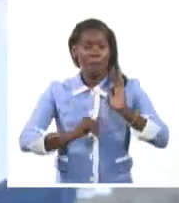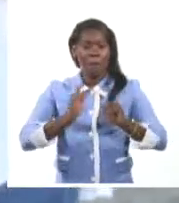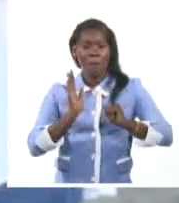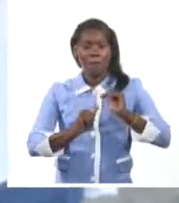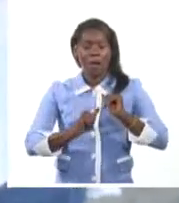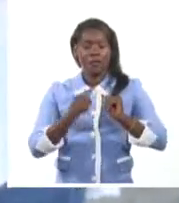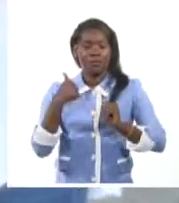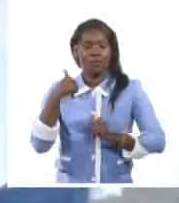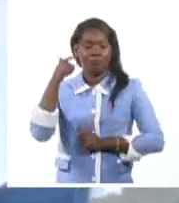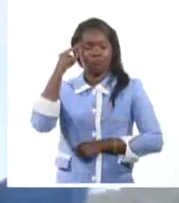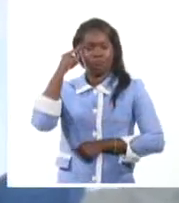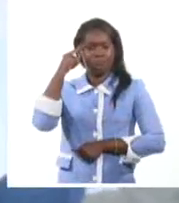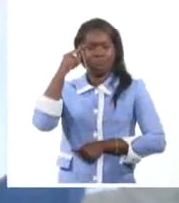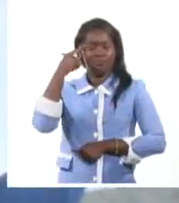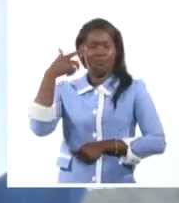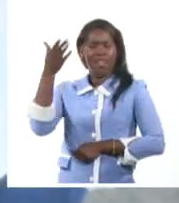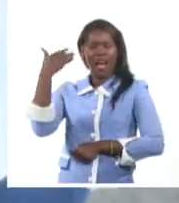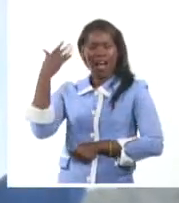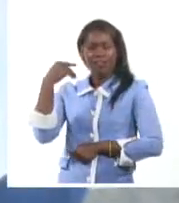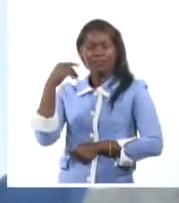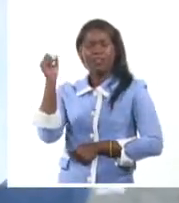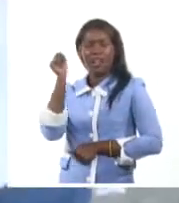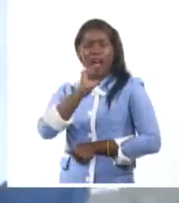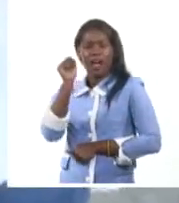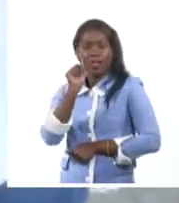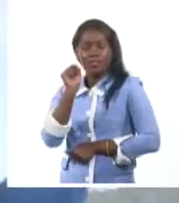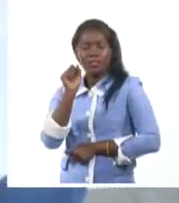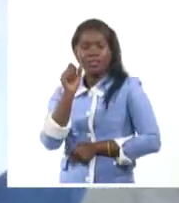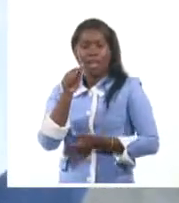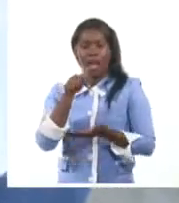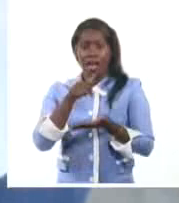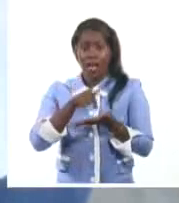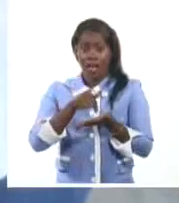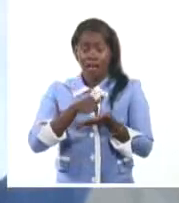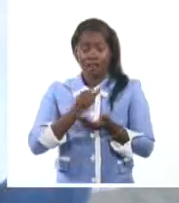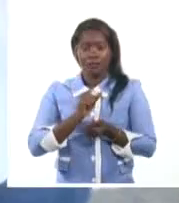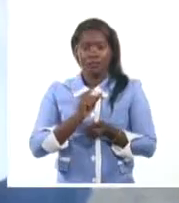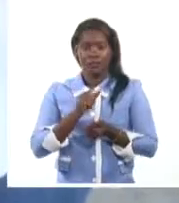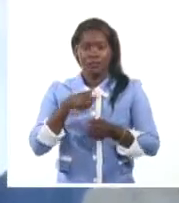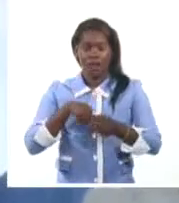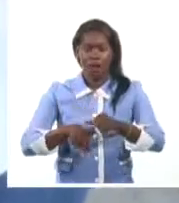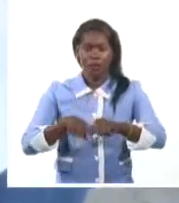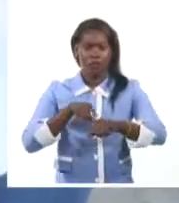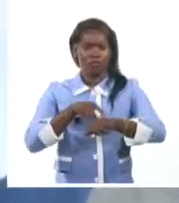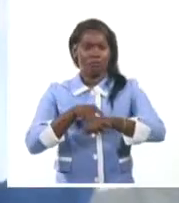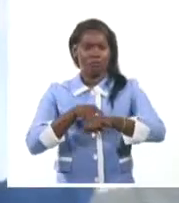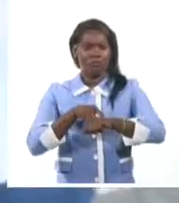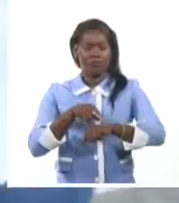Y recoge un sentimiento de que obviamente todo forma parte de la evolución.